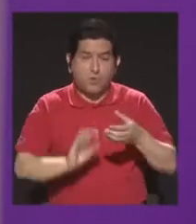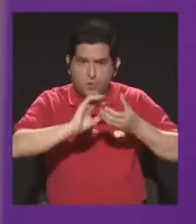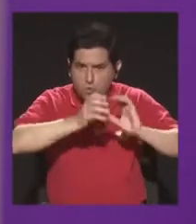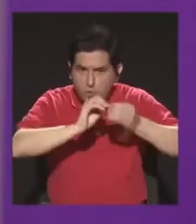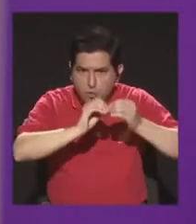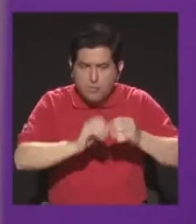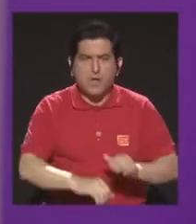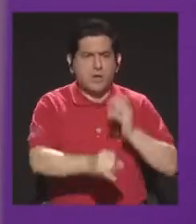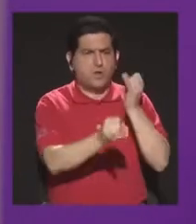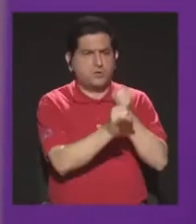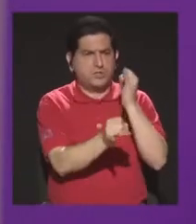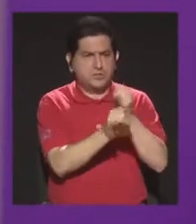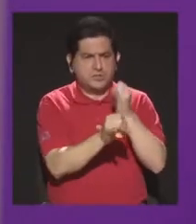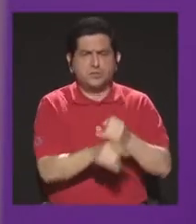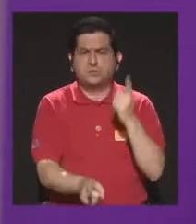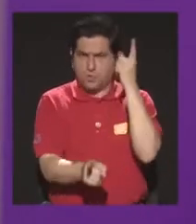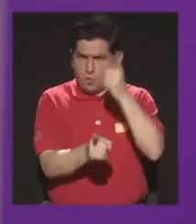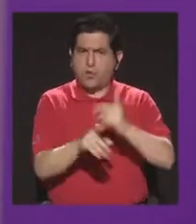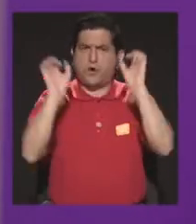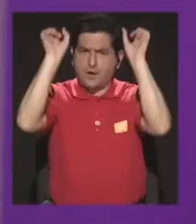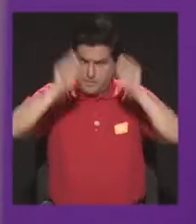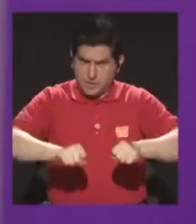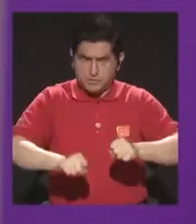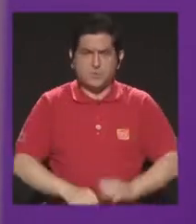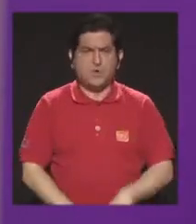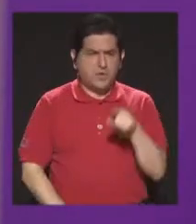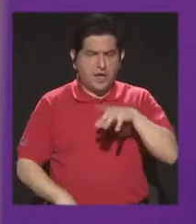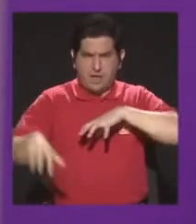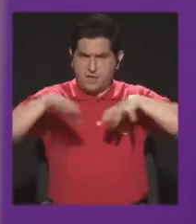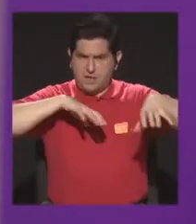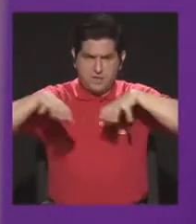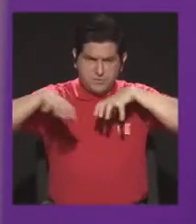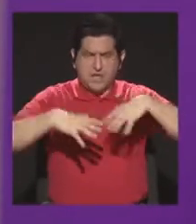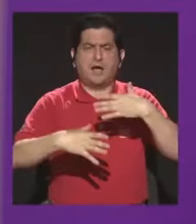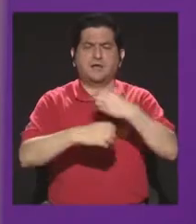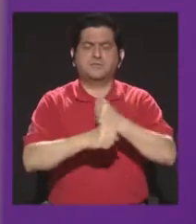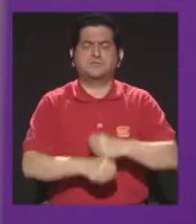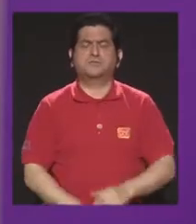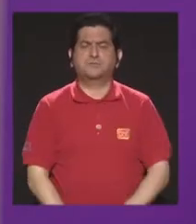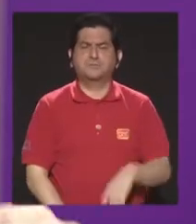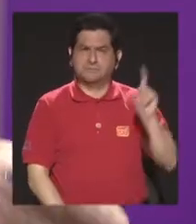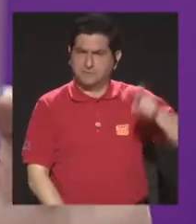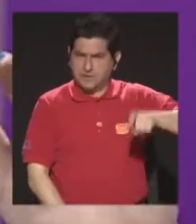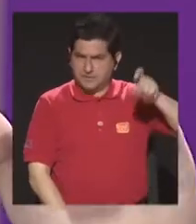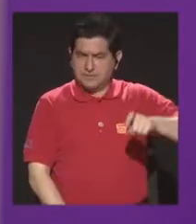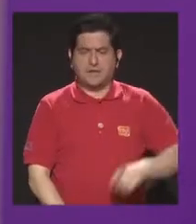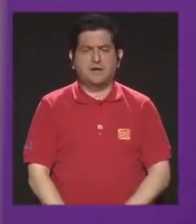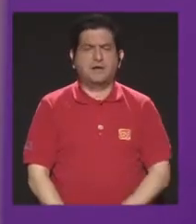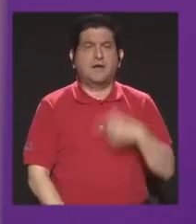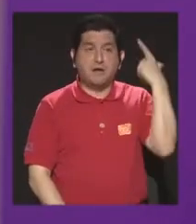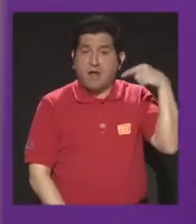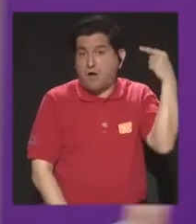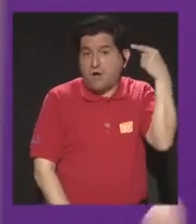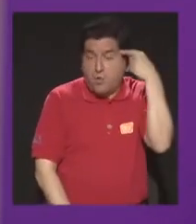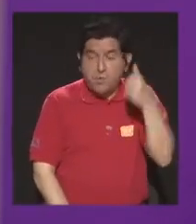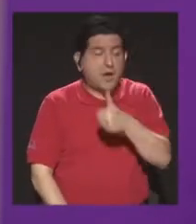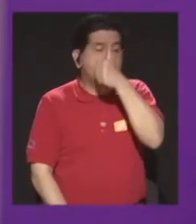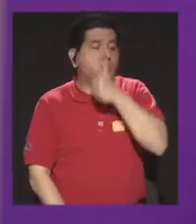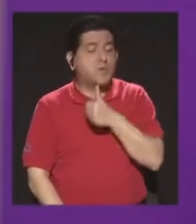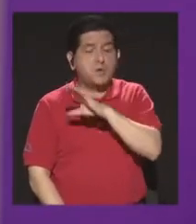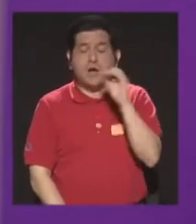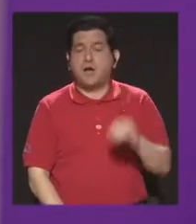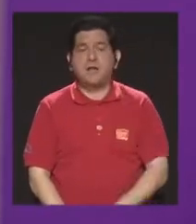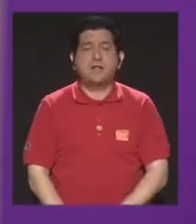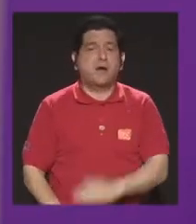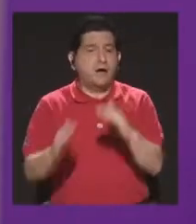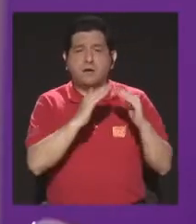números instancias apropiadas puedan tomar las acciones necesarias, sean gubernamentales, privadas o de sociedad